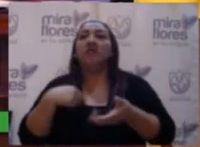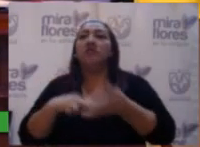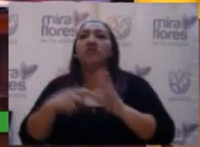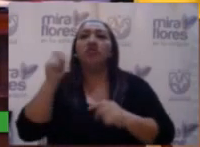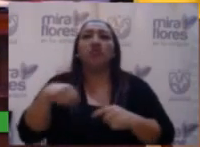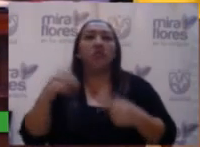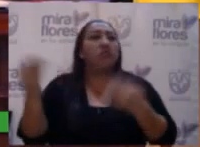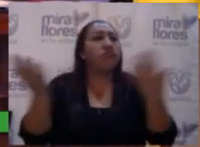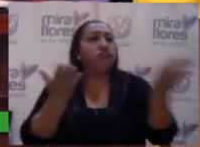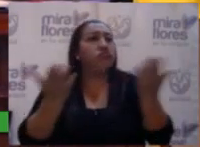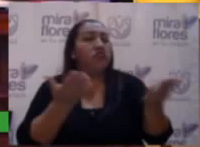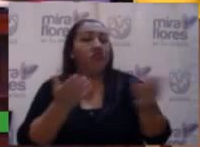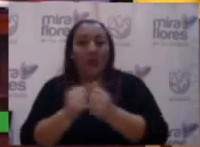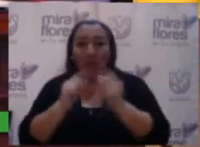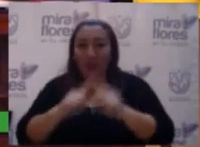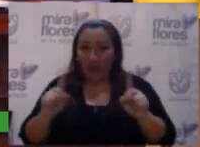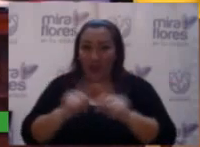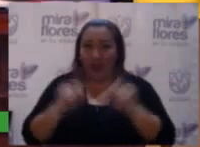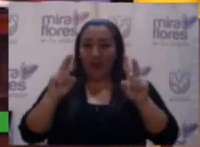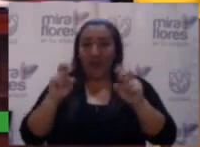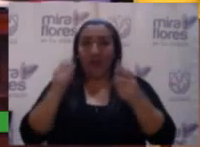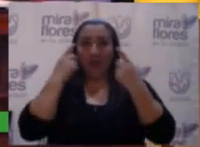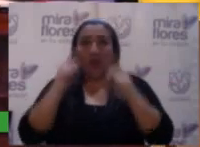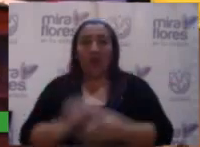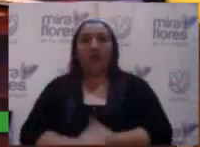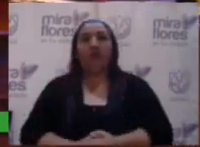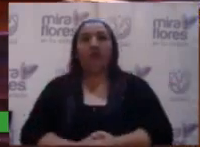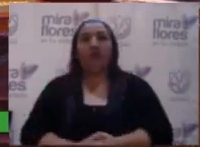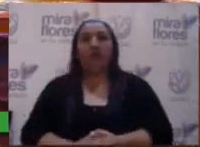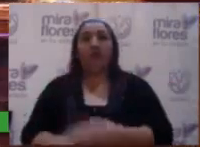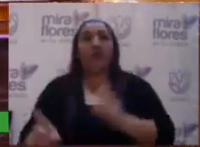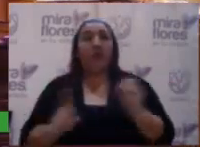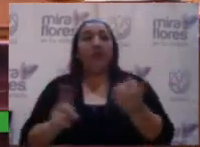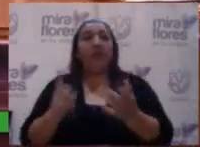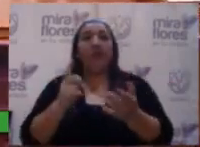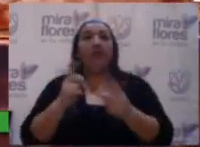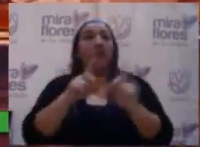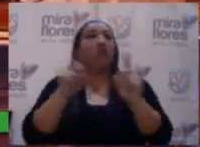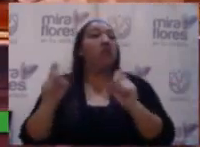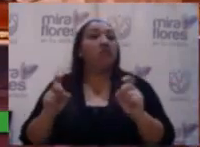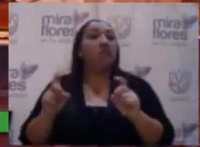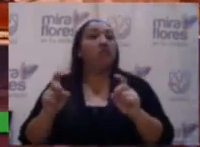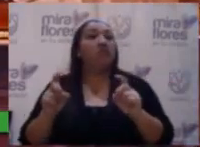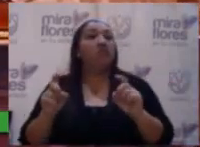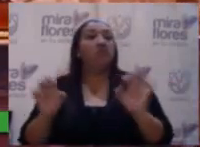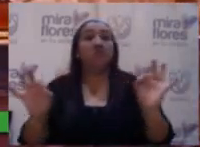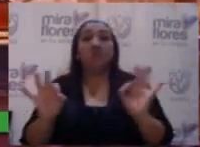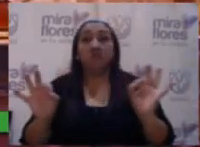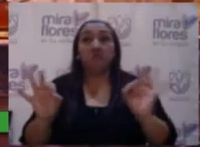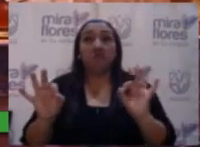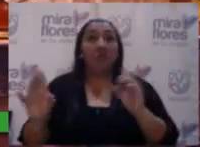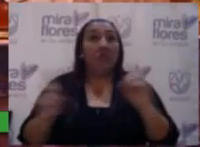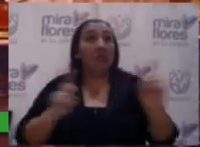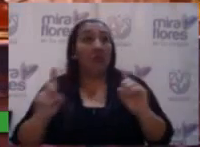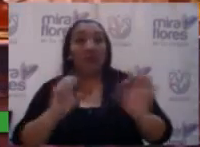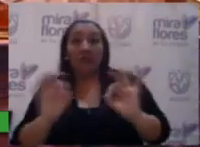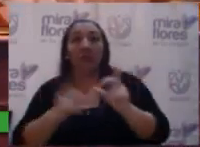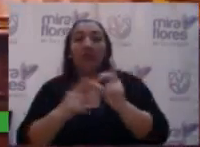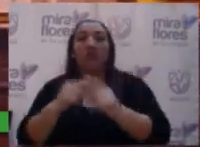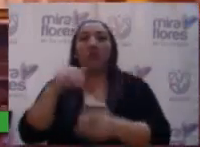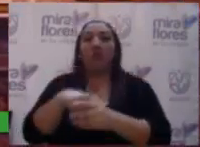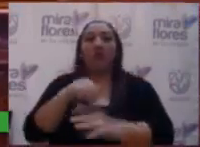en el anexo adjunto y que forma parte integrante del presente acuerdo al debate si no tenemos debate también procedemos